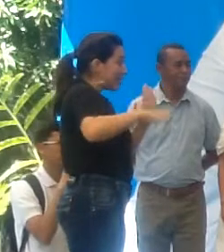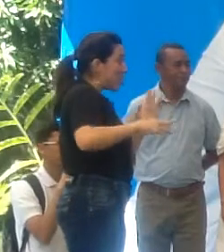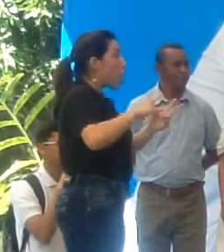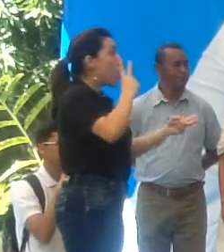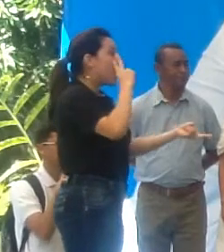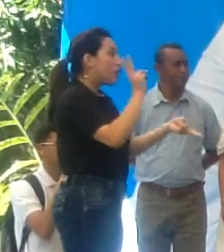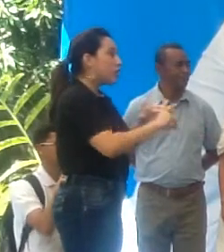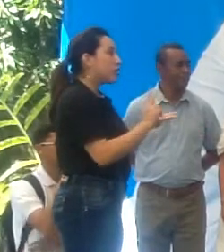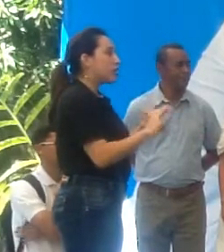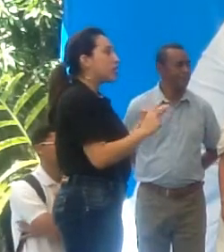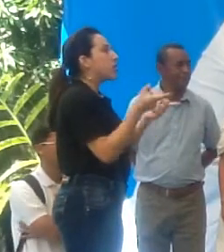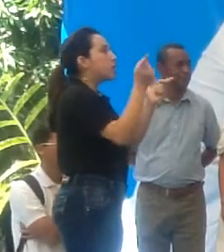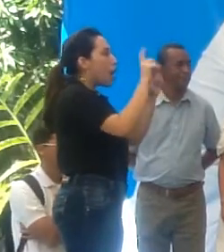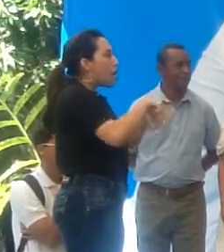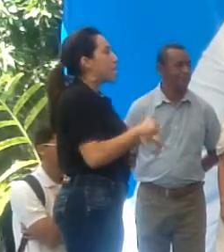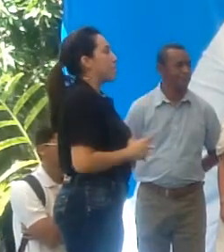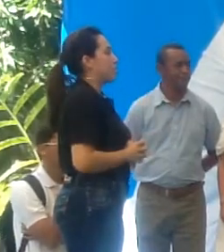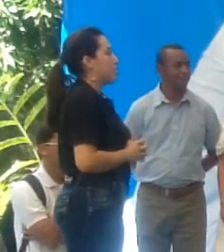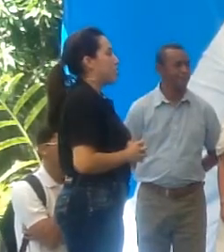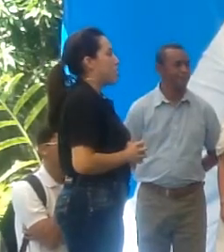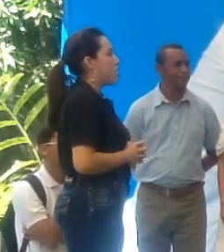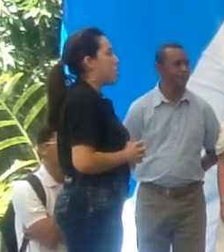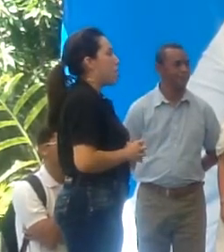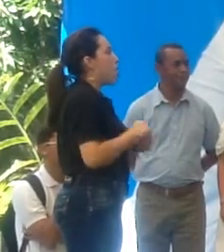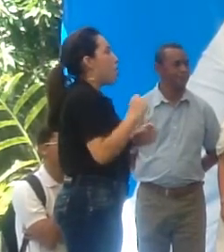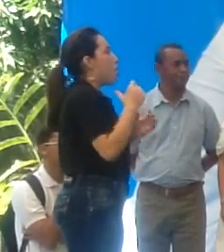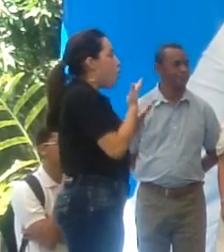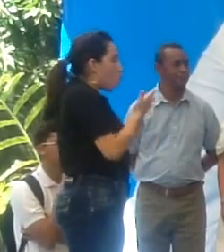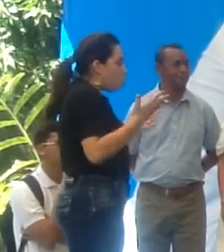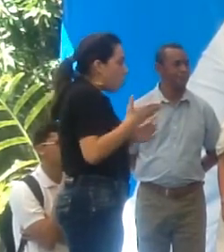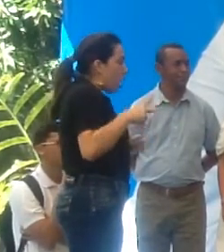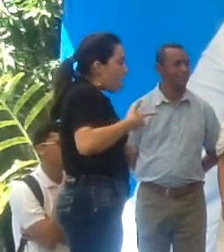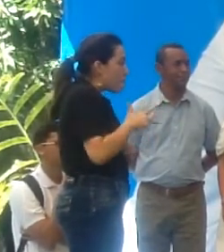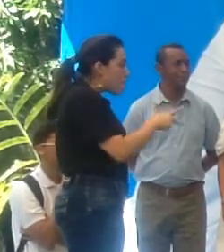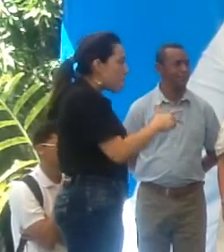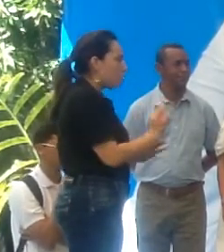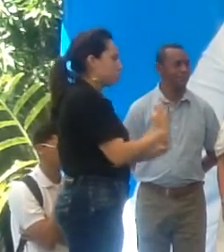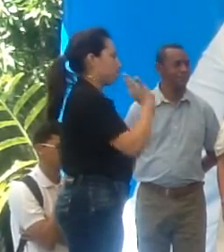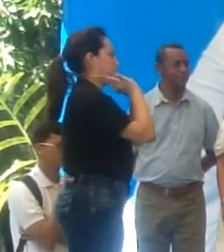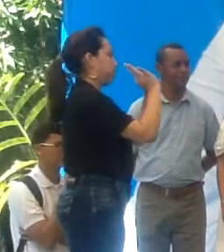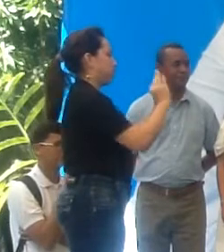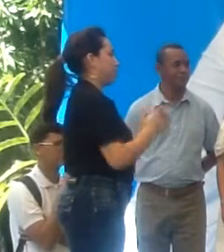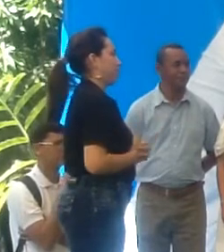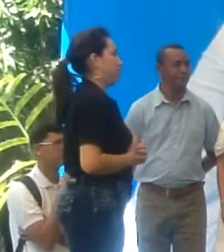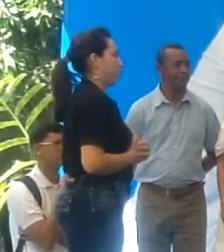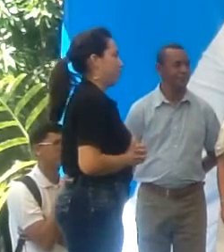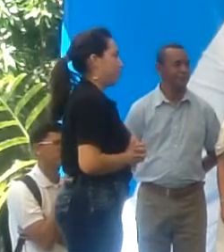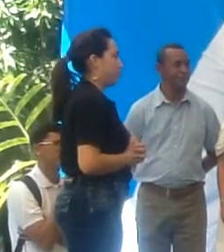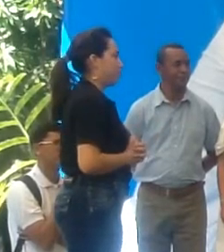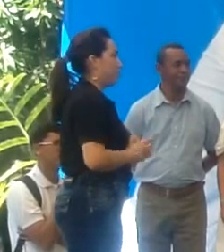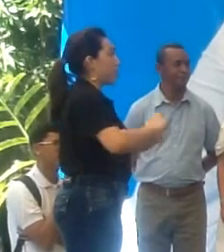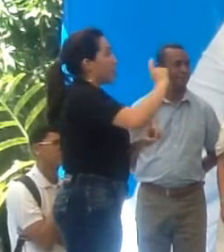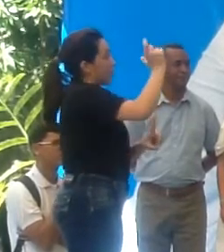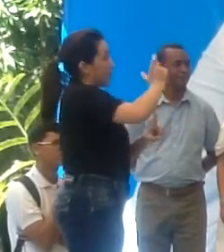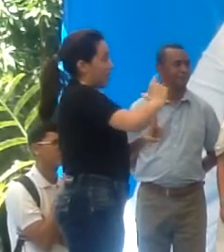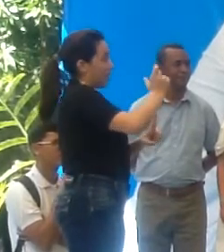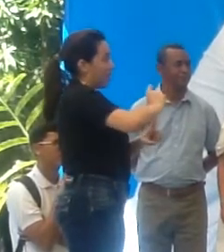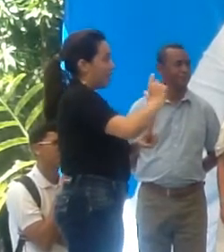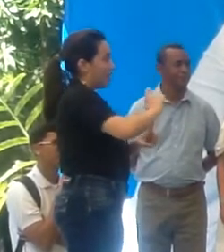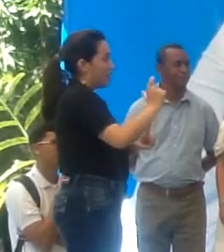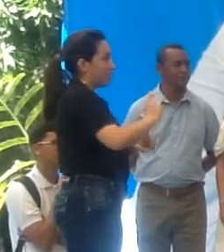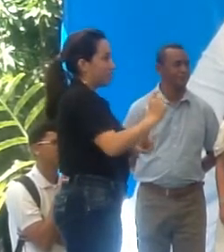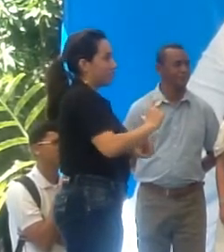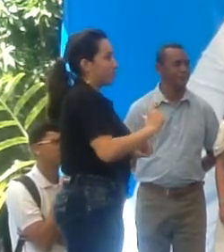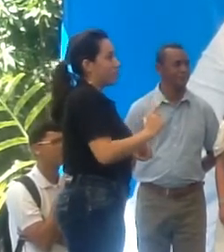la posibilidad de acceder por unas vías en buenas condiciones. En el municipio de Ciénaga, con